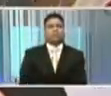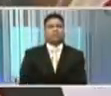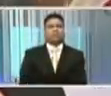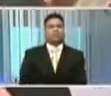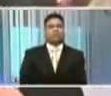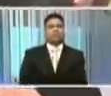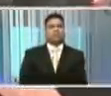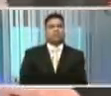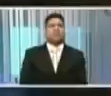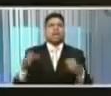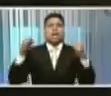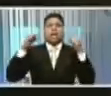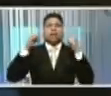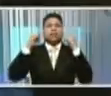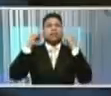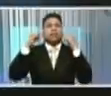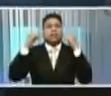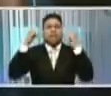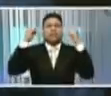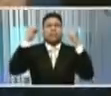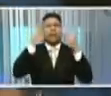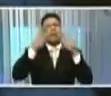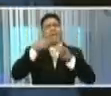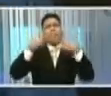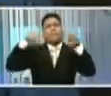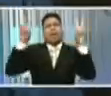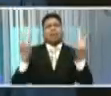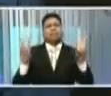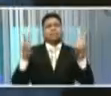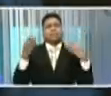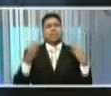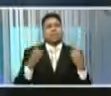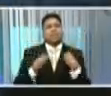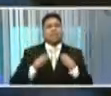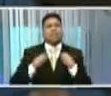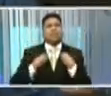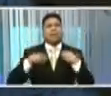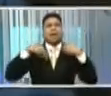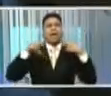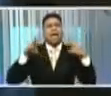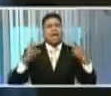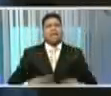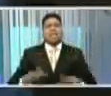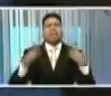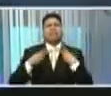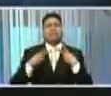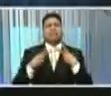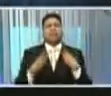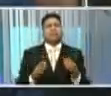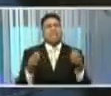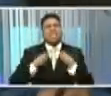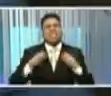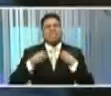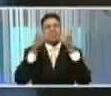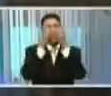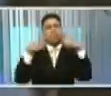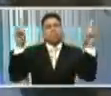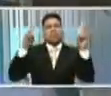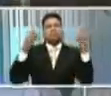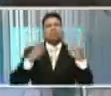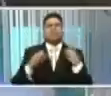¡Que viva la paz! ¡Que viva la vida! ¡Que viva la soberanía! ¡Que viva el